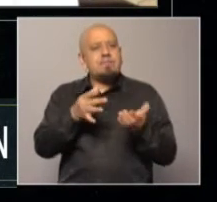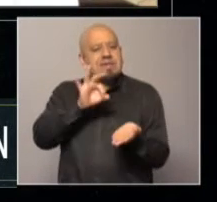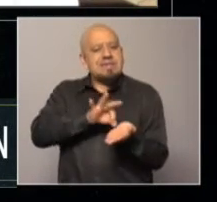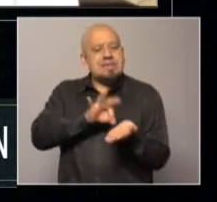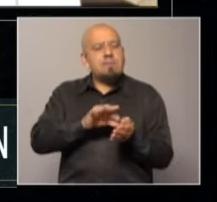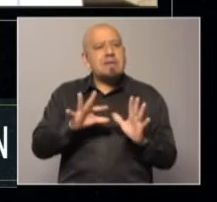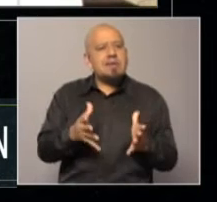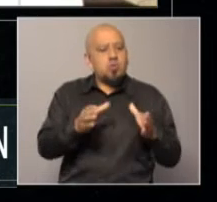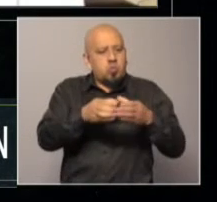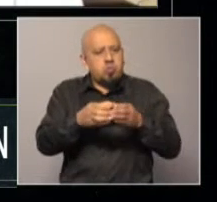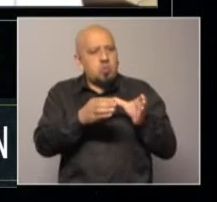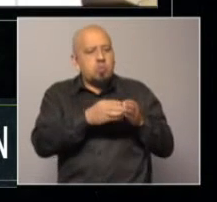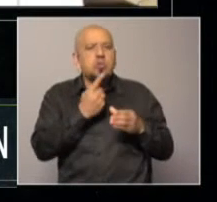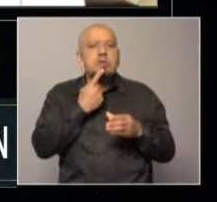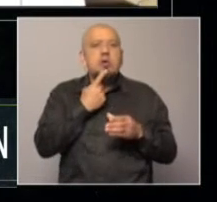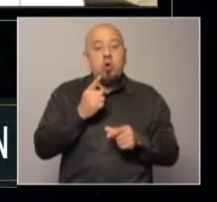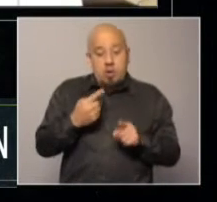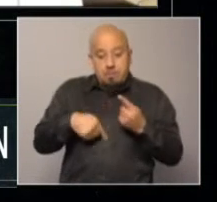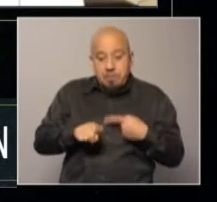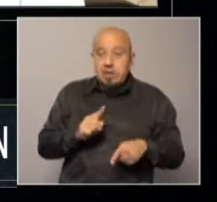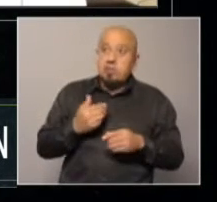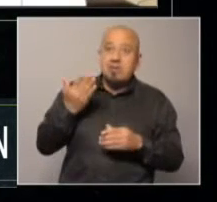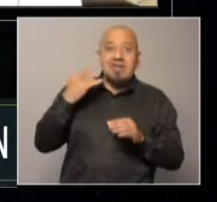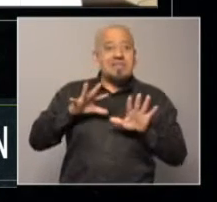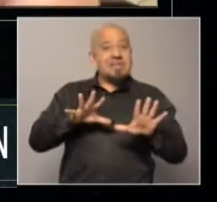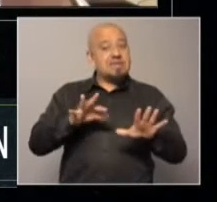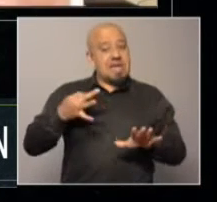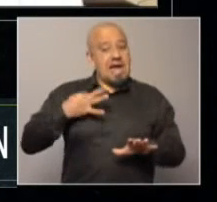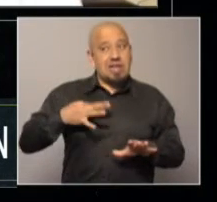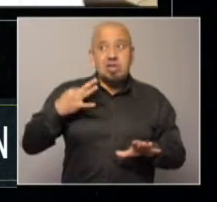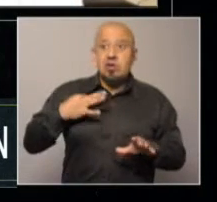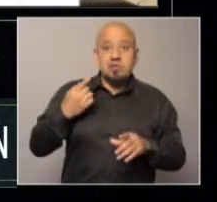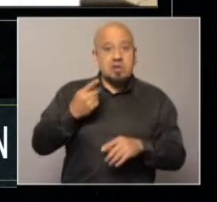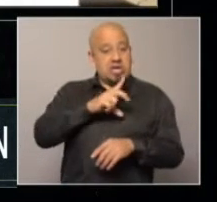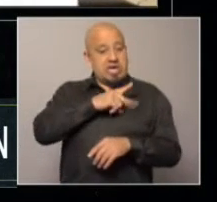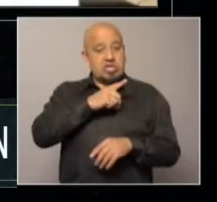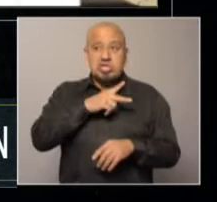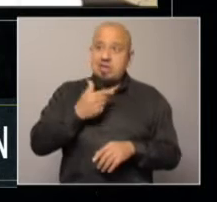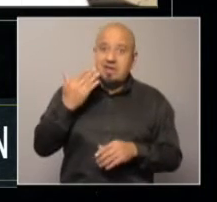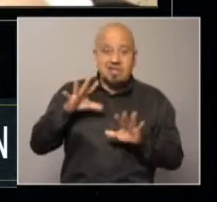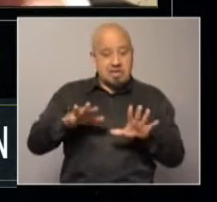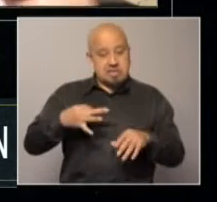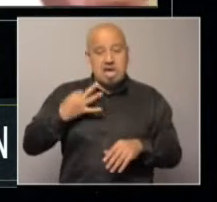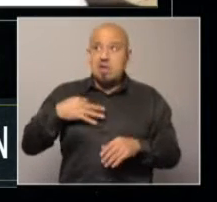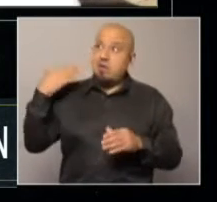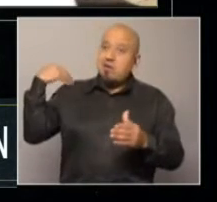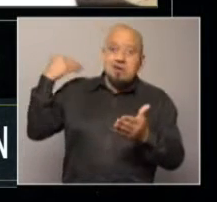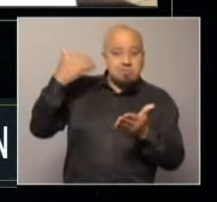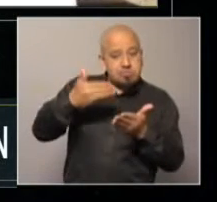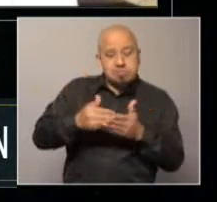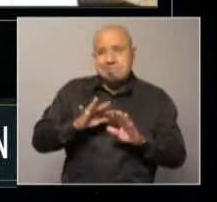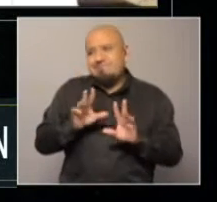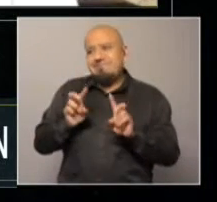partidos políticos. Y lo que hemos visto en la última década es el deterioro de los partidos políticos, un distanciamiento